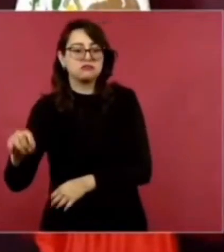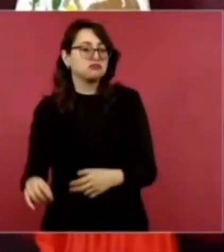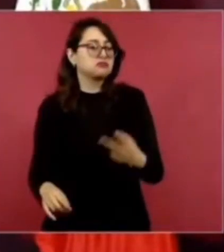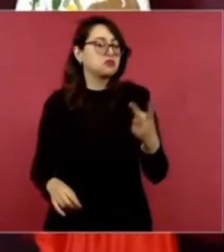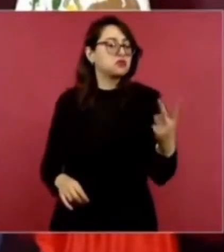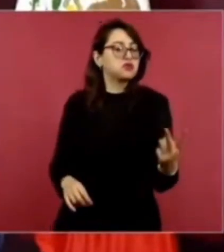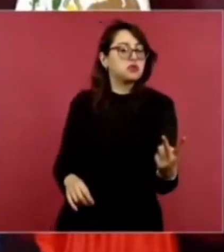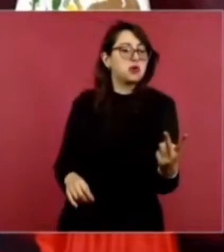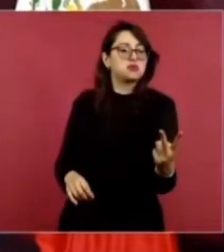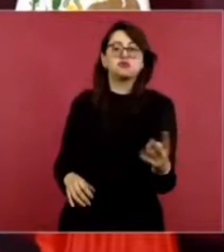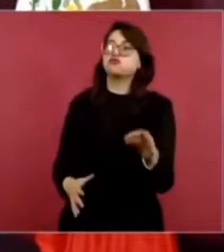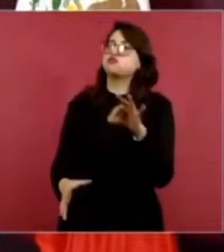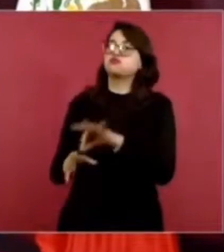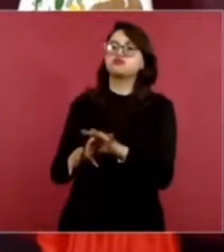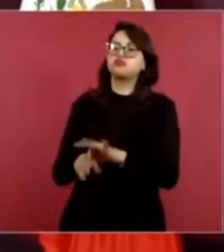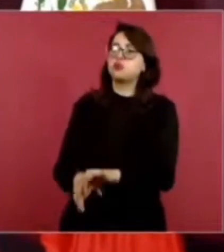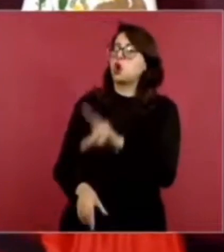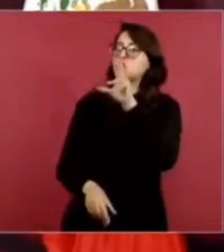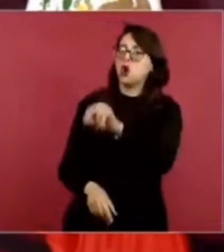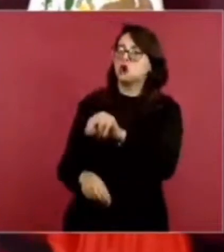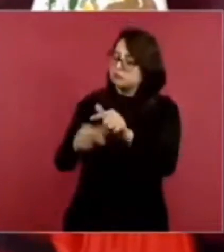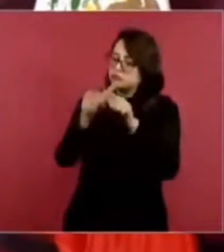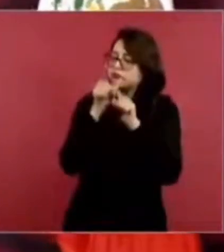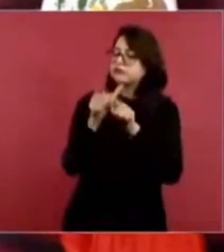El cese del fuego